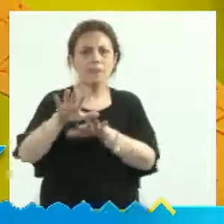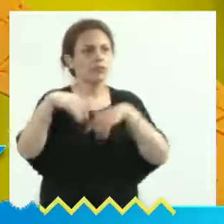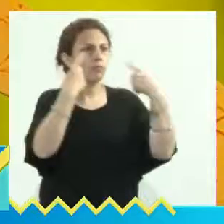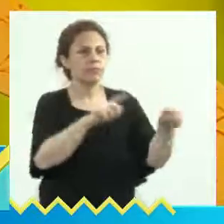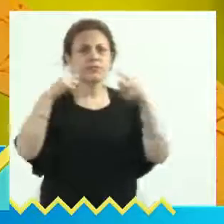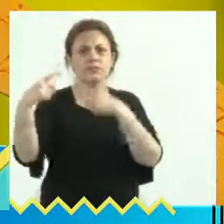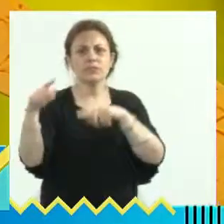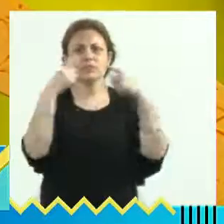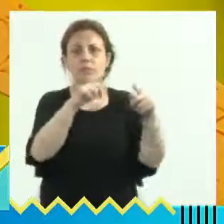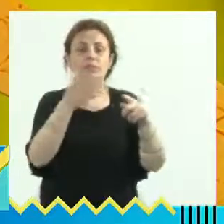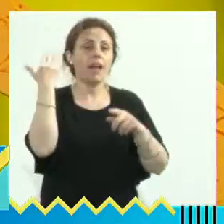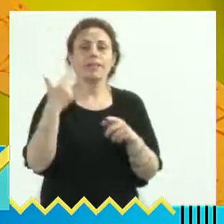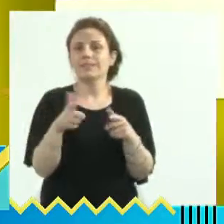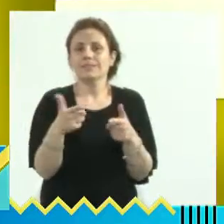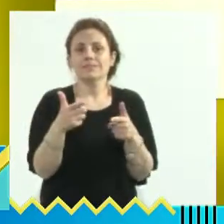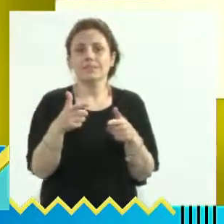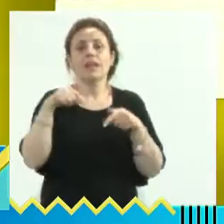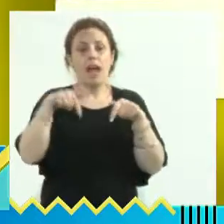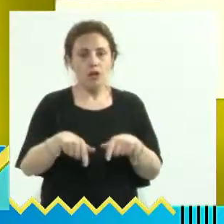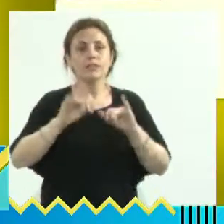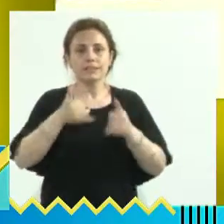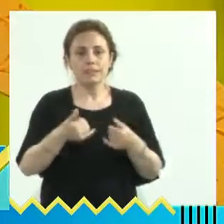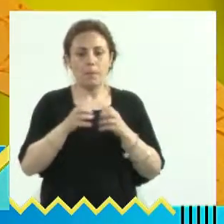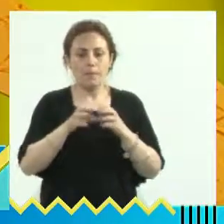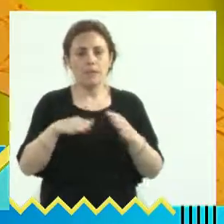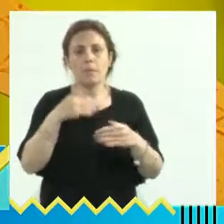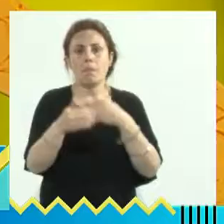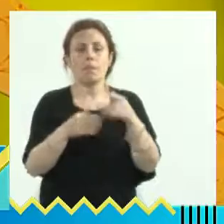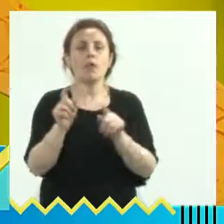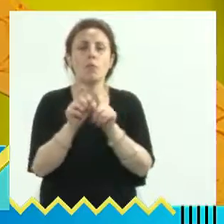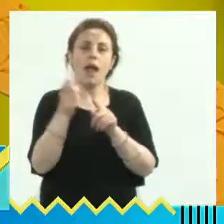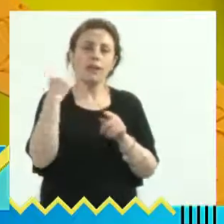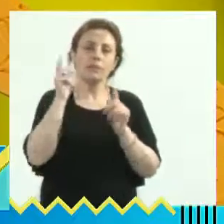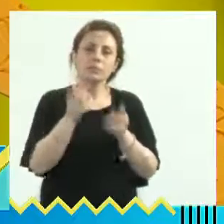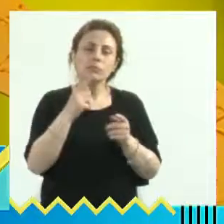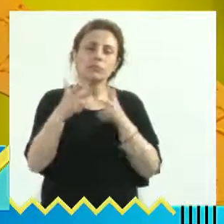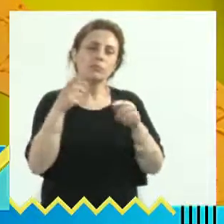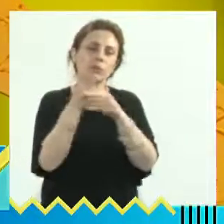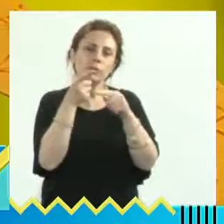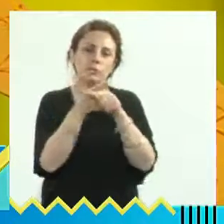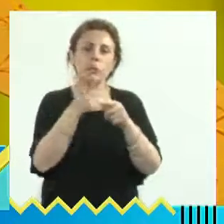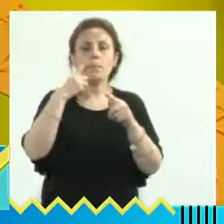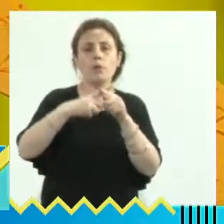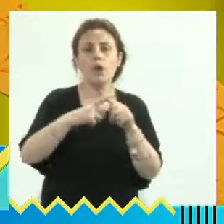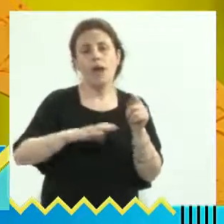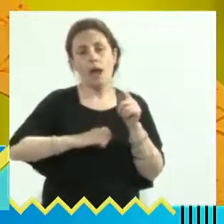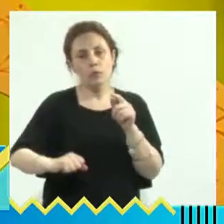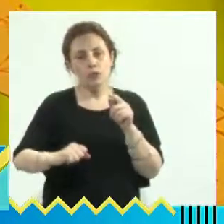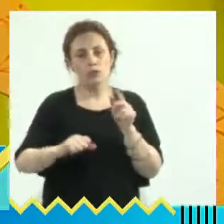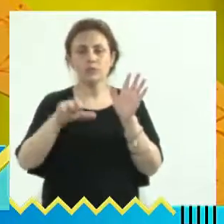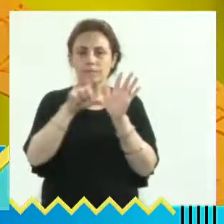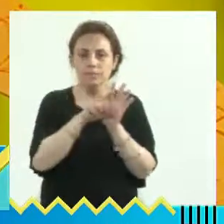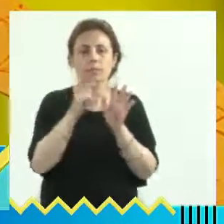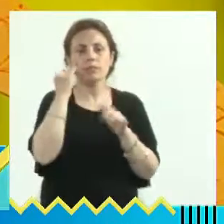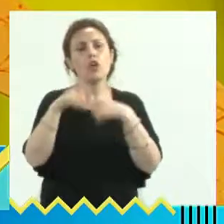nueva agenda que no estaba por ahí en discusión, tanto con el aborto legal, seguro y gratuito, como con otros temas que hacen a la vida de las